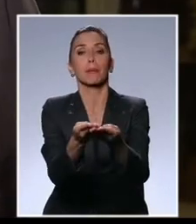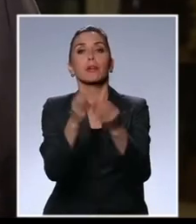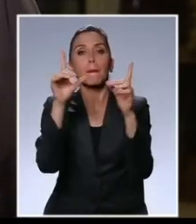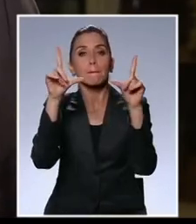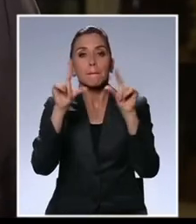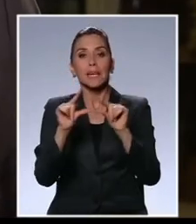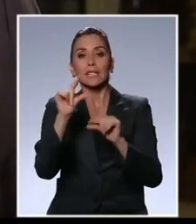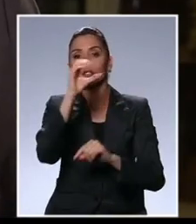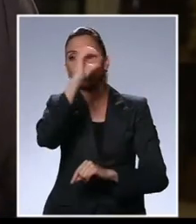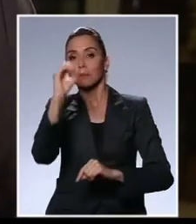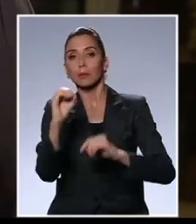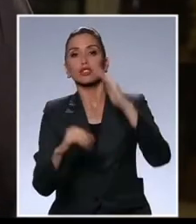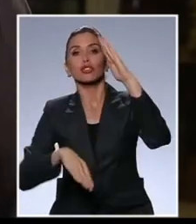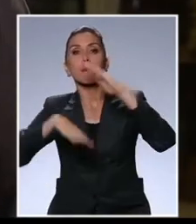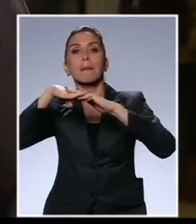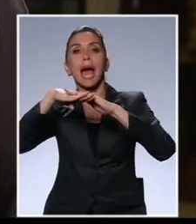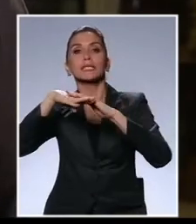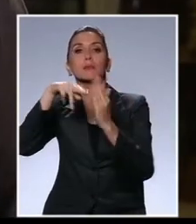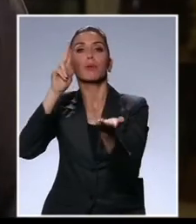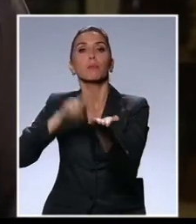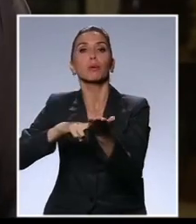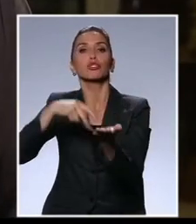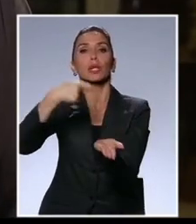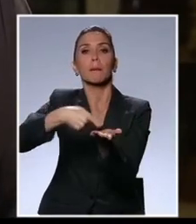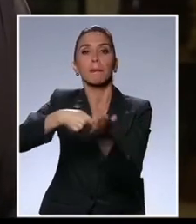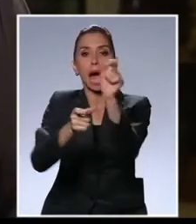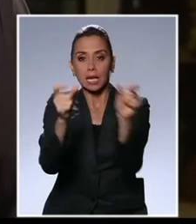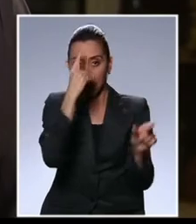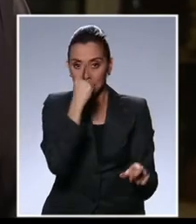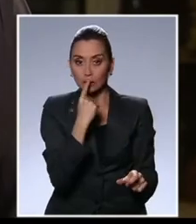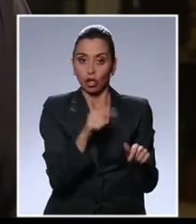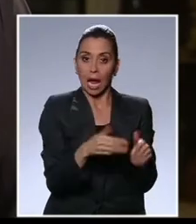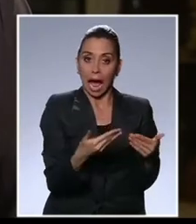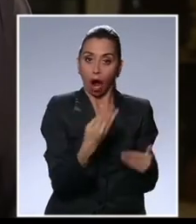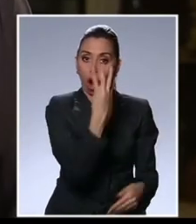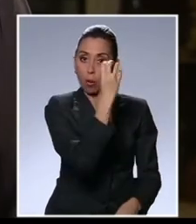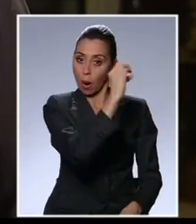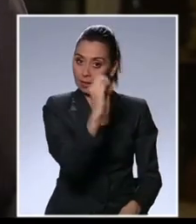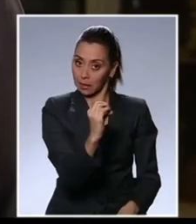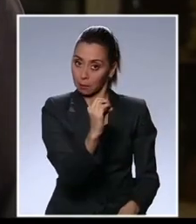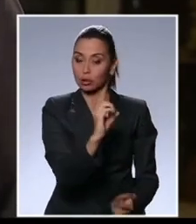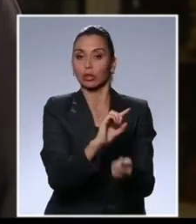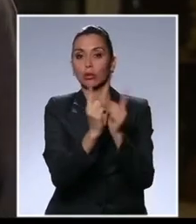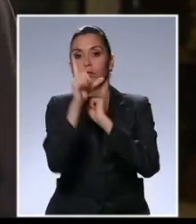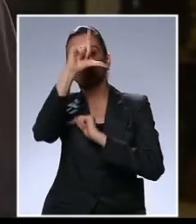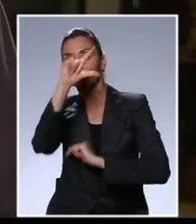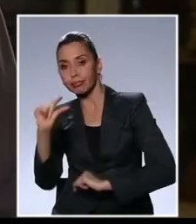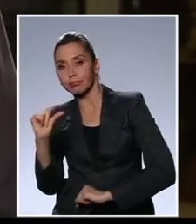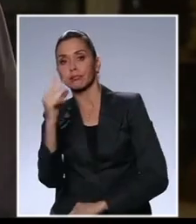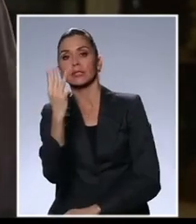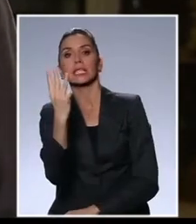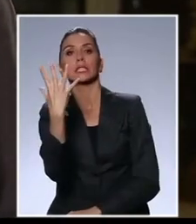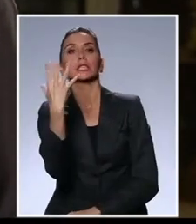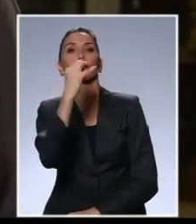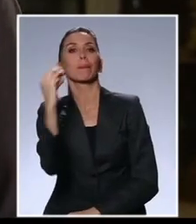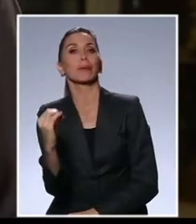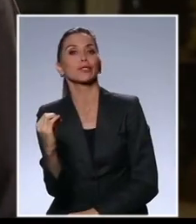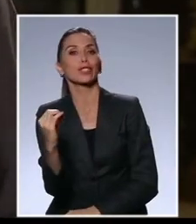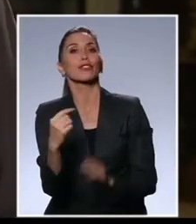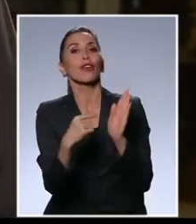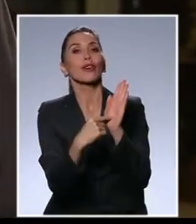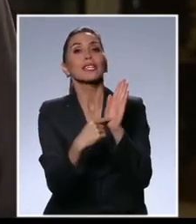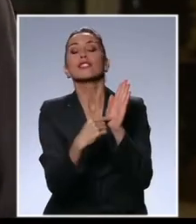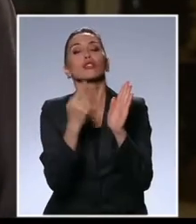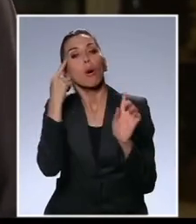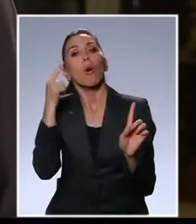la tasa máxima de los impuestos a las personas del 40% actual a 35%. esta medida